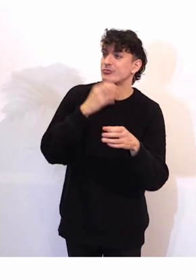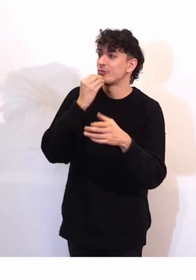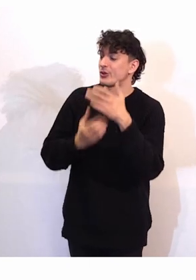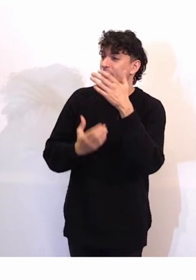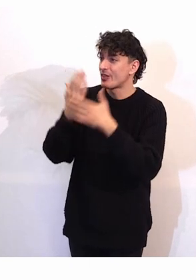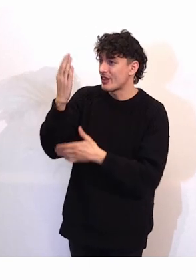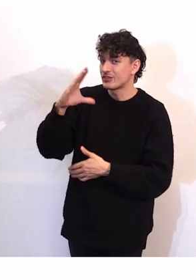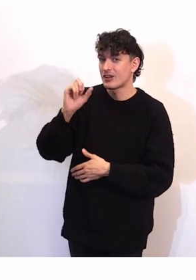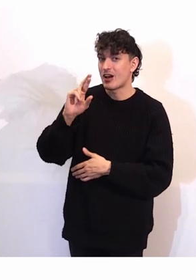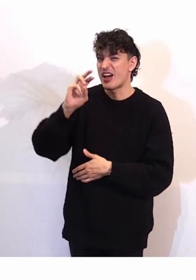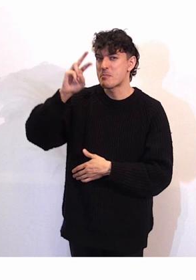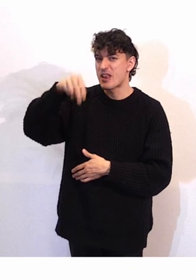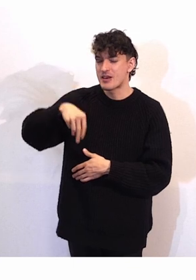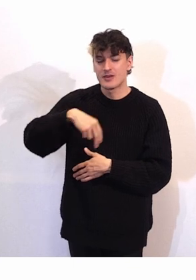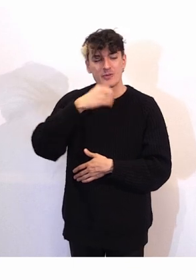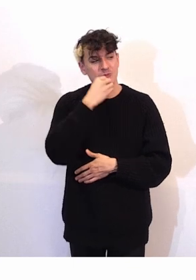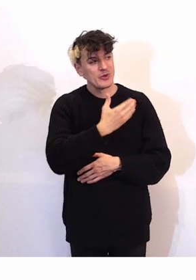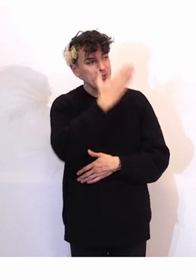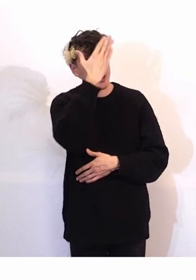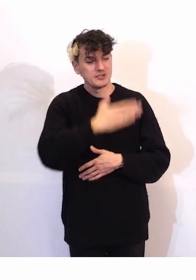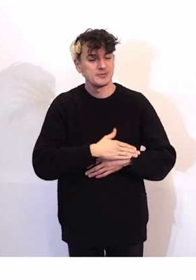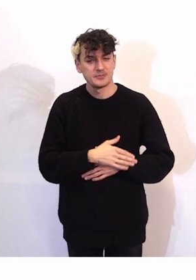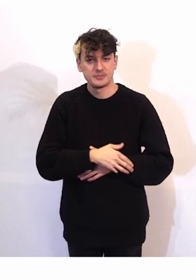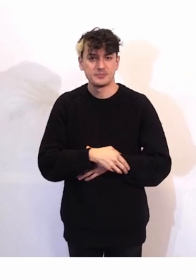Bienvenida. Buenos días. Gracias, Ana Isabel.